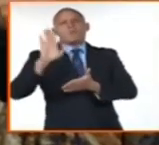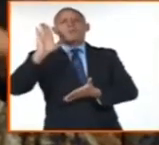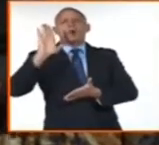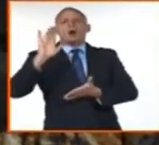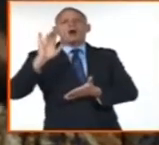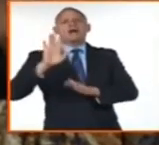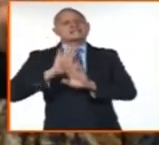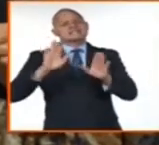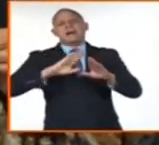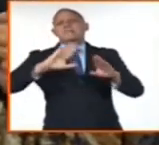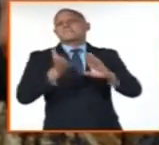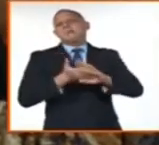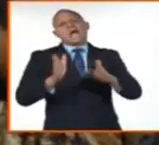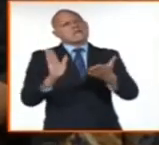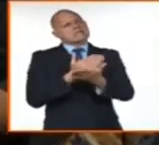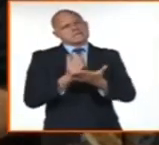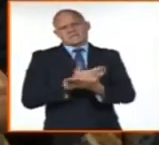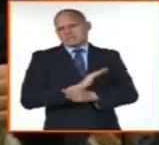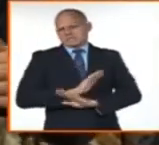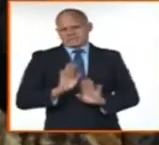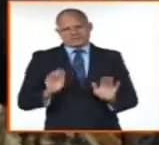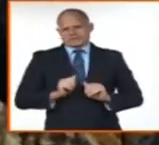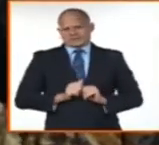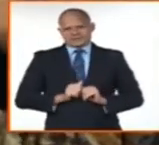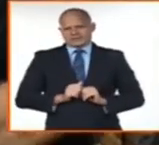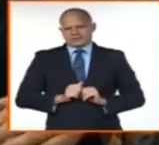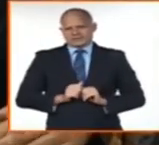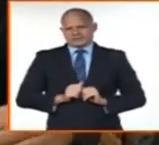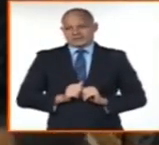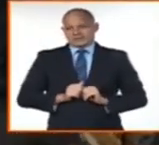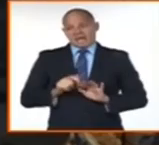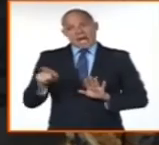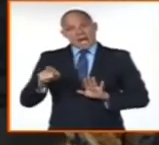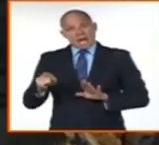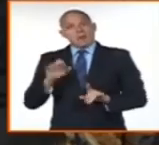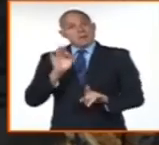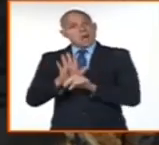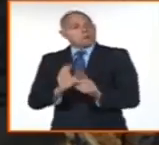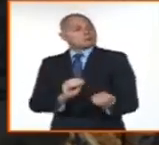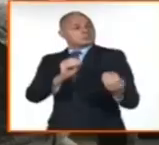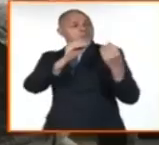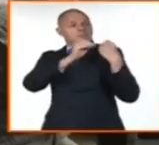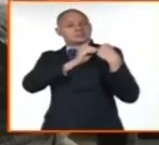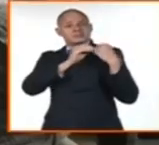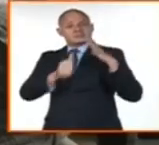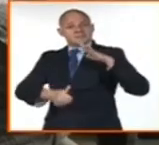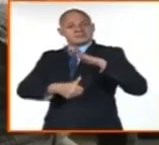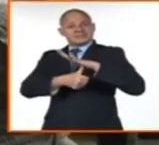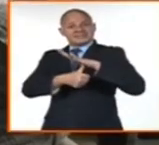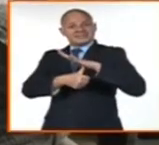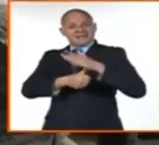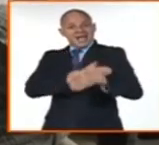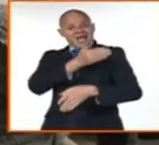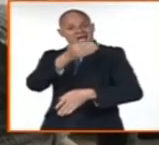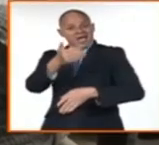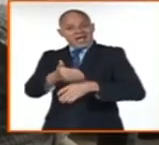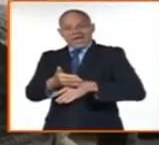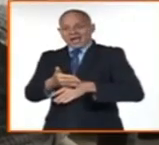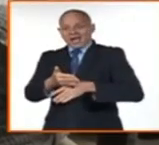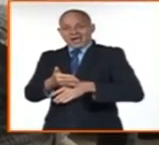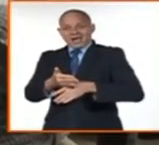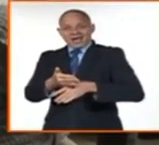enfrentándolo, pero tenemos que ir por encima del bloqueo con nuestro propio talento, con nuestras propias fortalezas, con algo que hemos